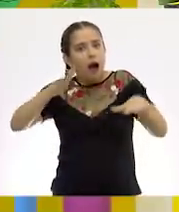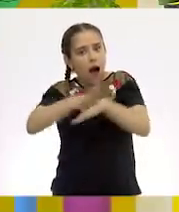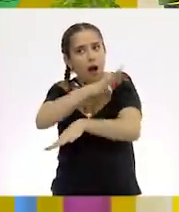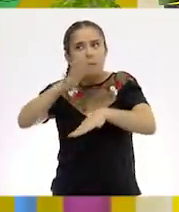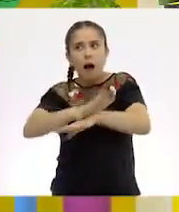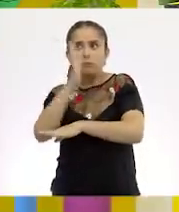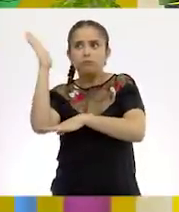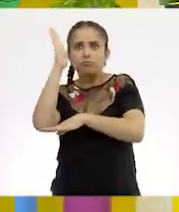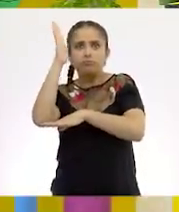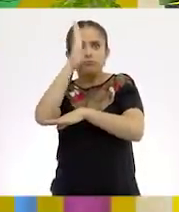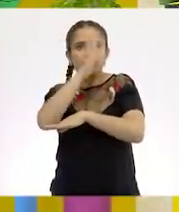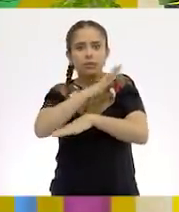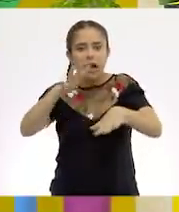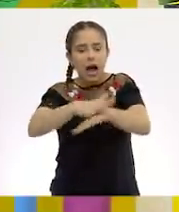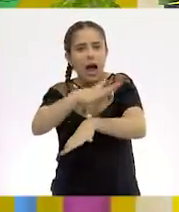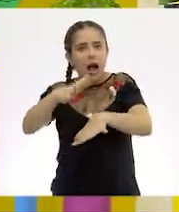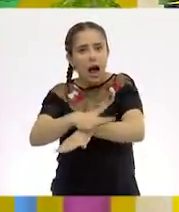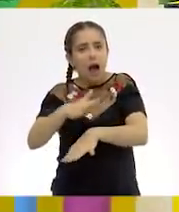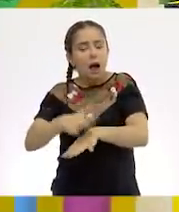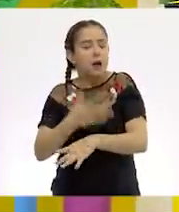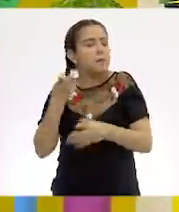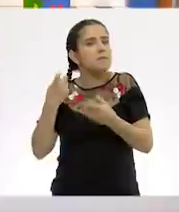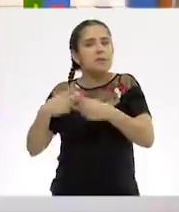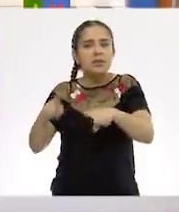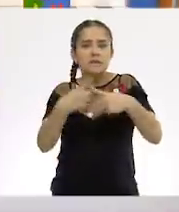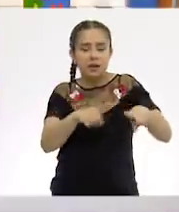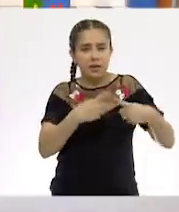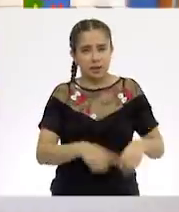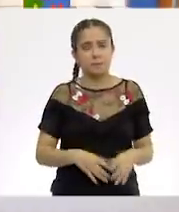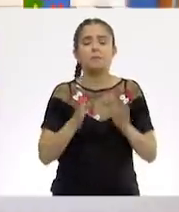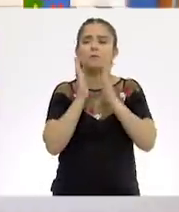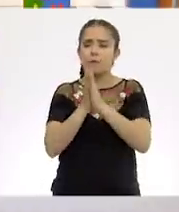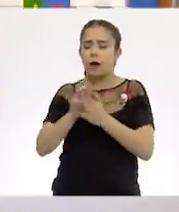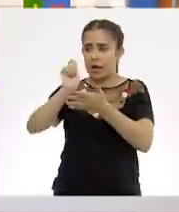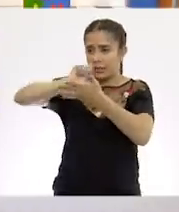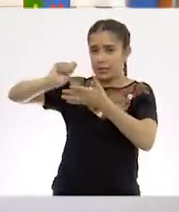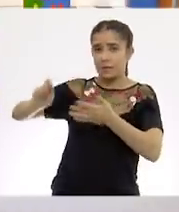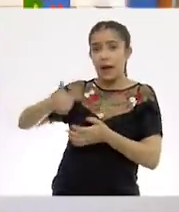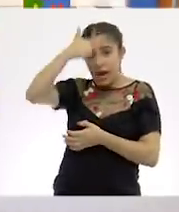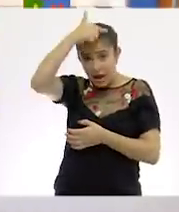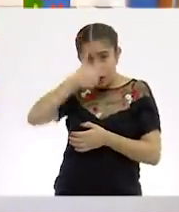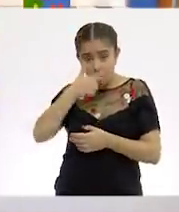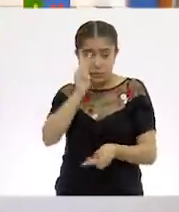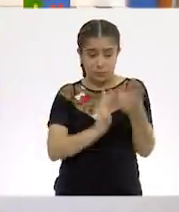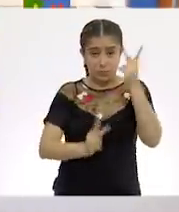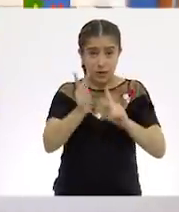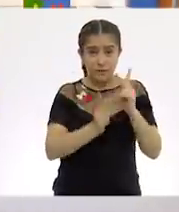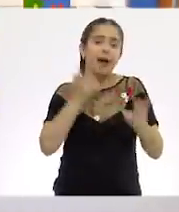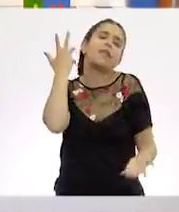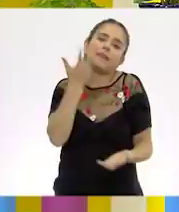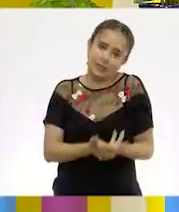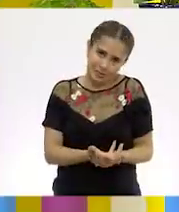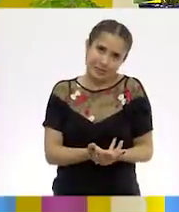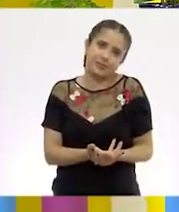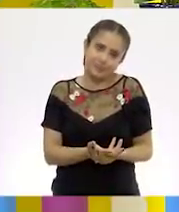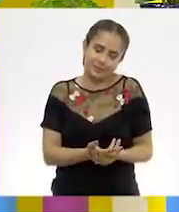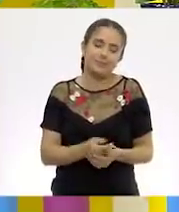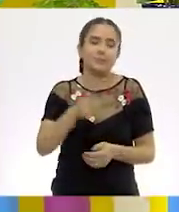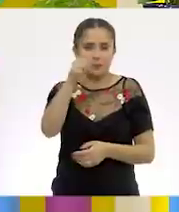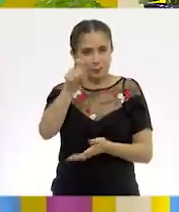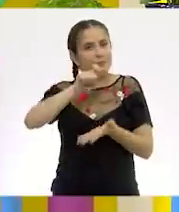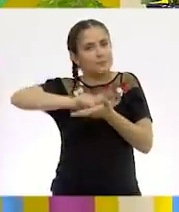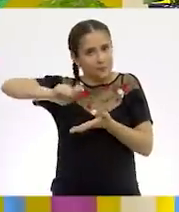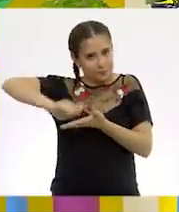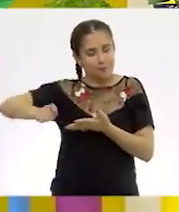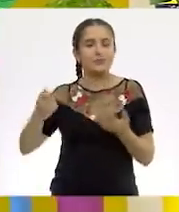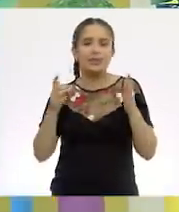Entonces, ¿qué te parece, Alexia, si me ayudas a escribir que durante la noche las plantas descansan? Y ustedes en casa ayúdenme a escribir